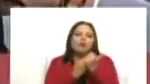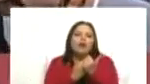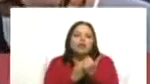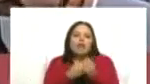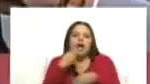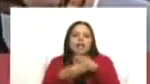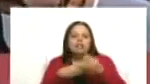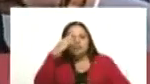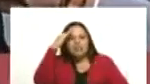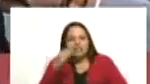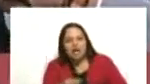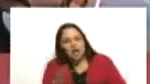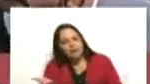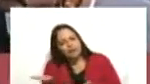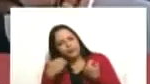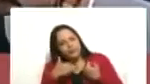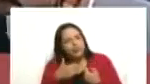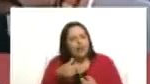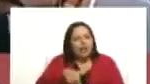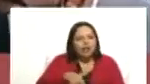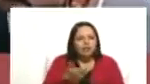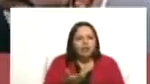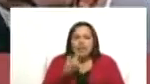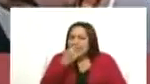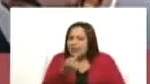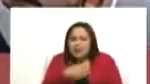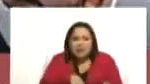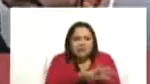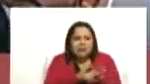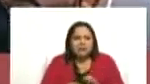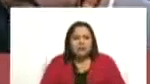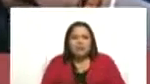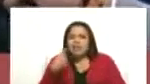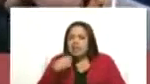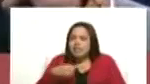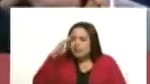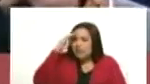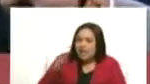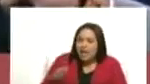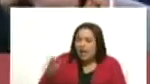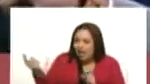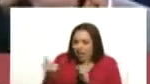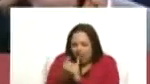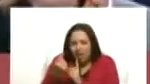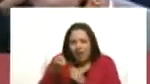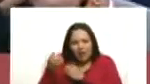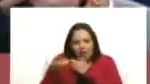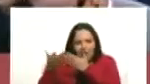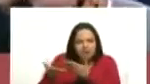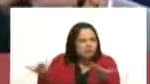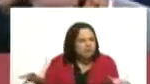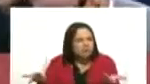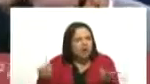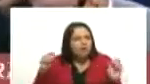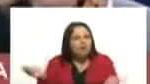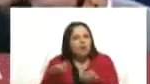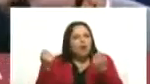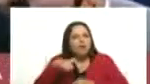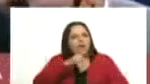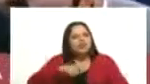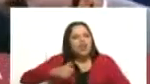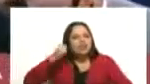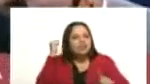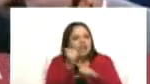llamar a militares. Es más, ellos lo han dicho, que hablan con militares, ¿para qué? Para promover asesinatos,